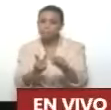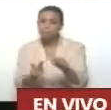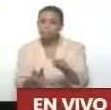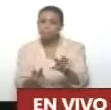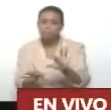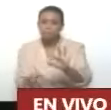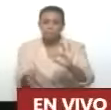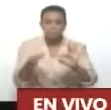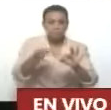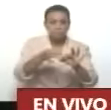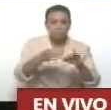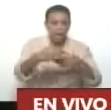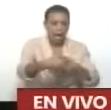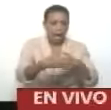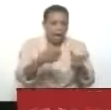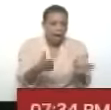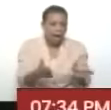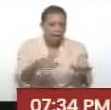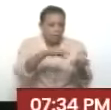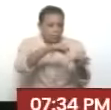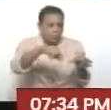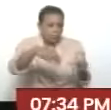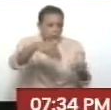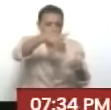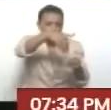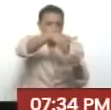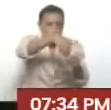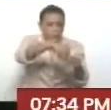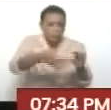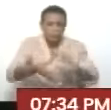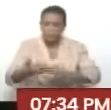cuando lo metes en la caja electoral,